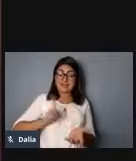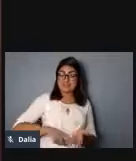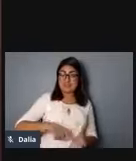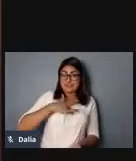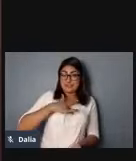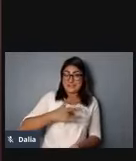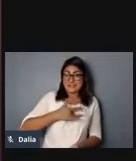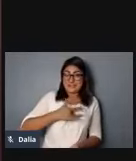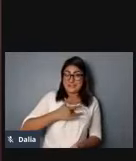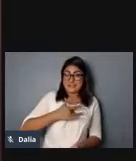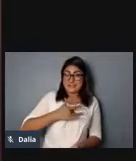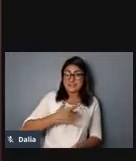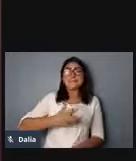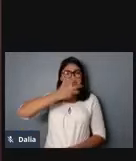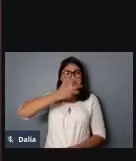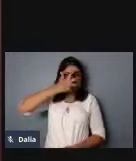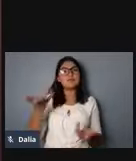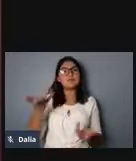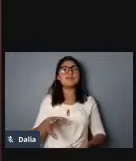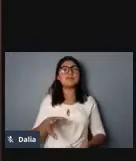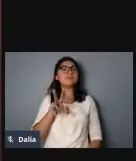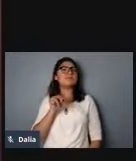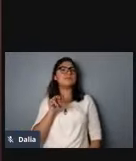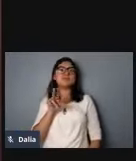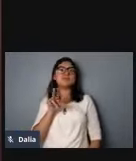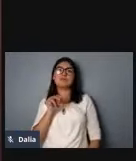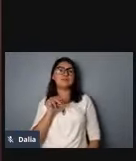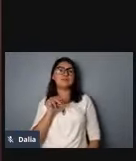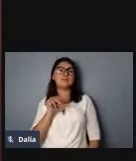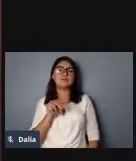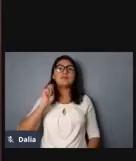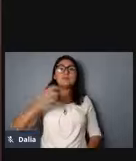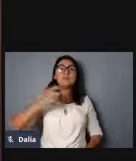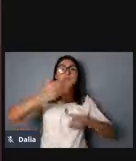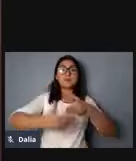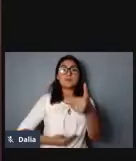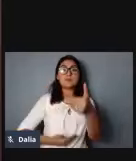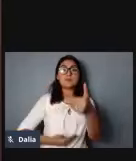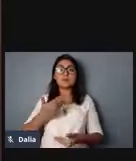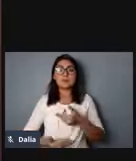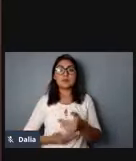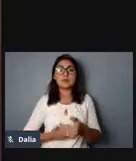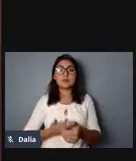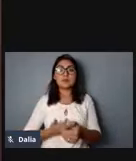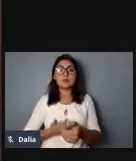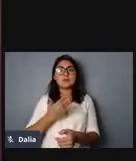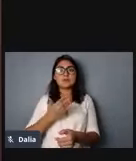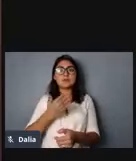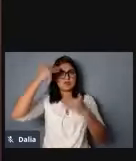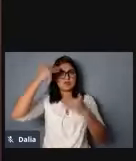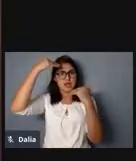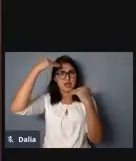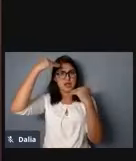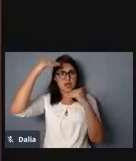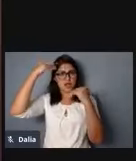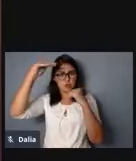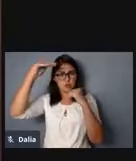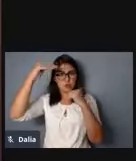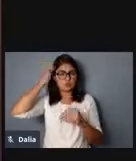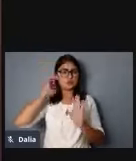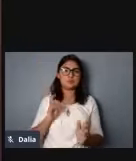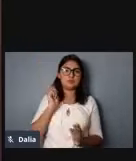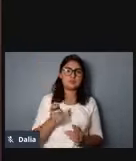adultas entendemos que la responsabilidad, vamos caminando la